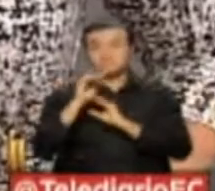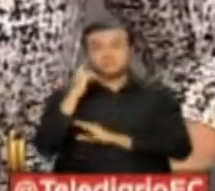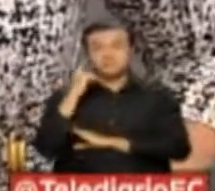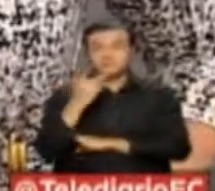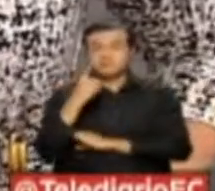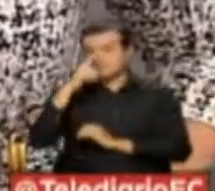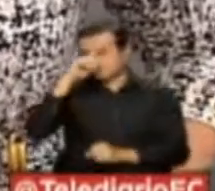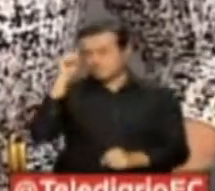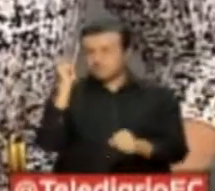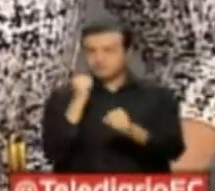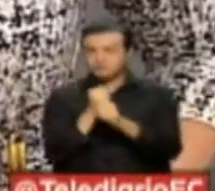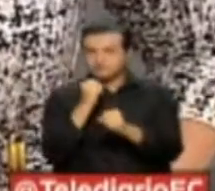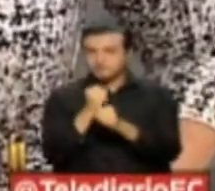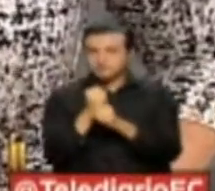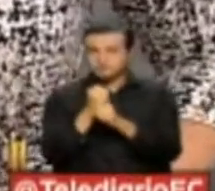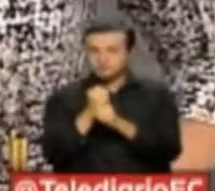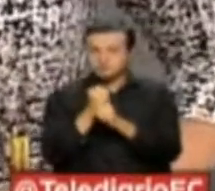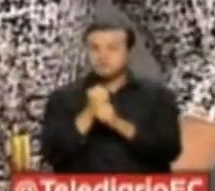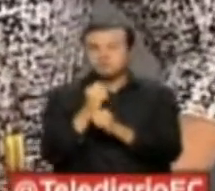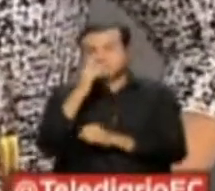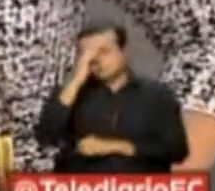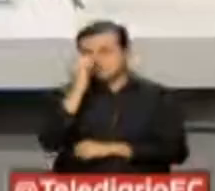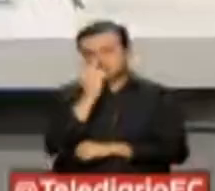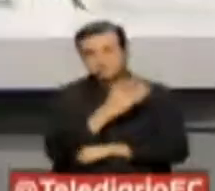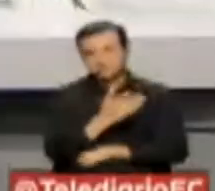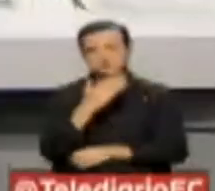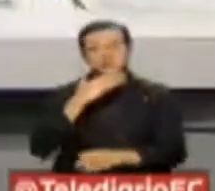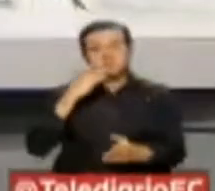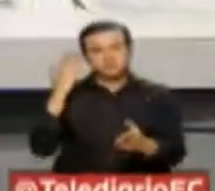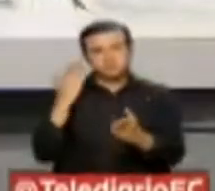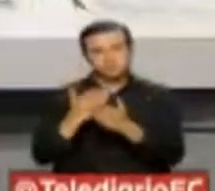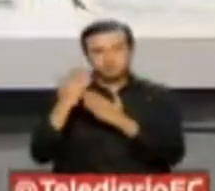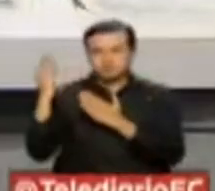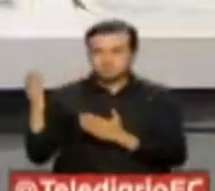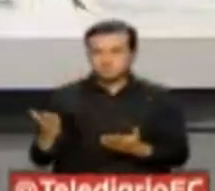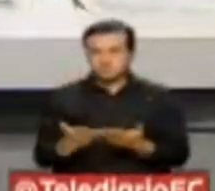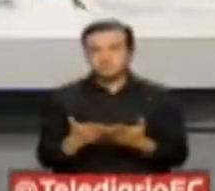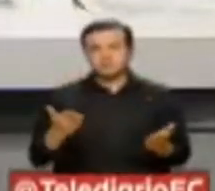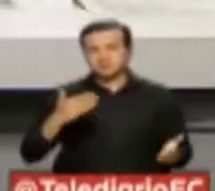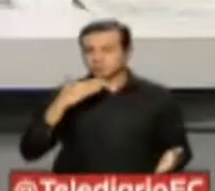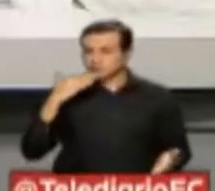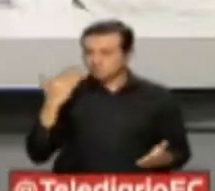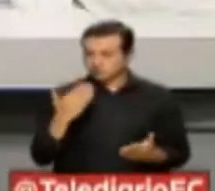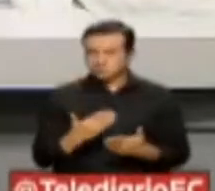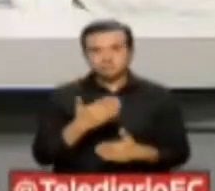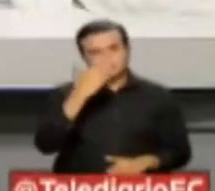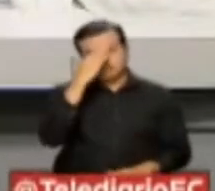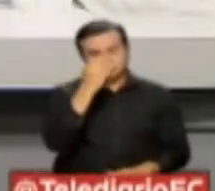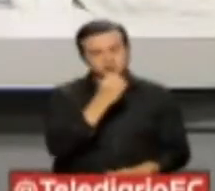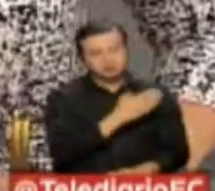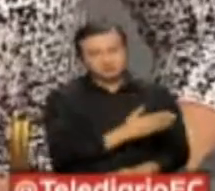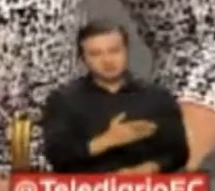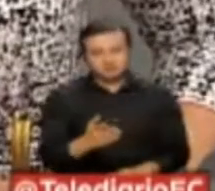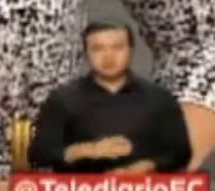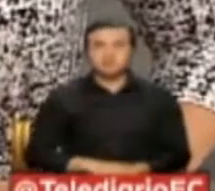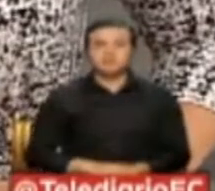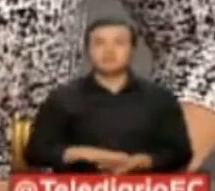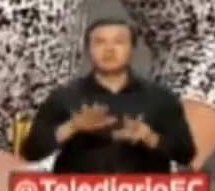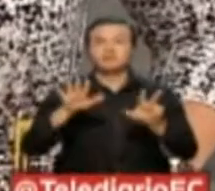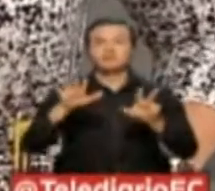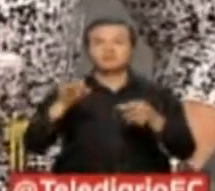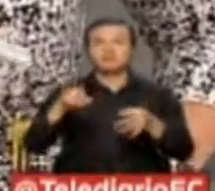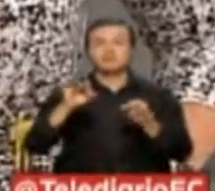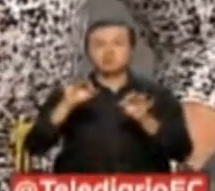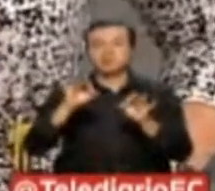trabajando este organismo muy buenos días gracias por estar con nosotros gracias buenos días el 8 de febrero